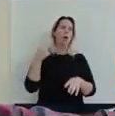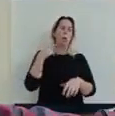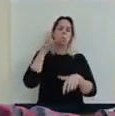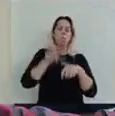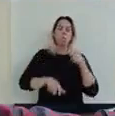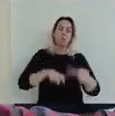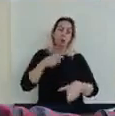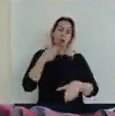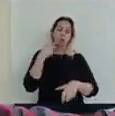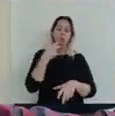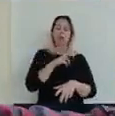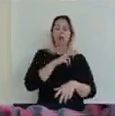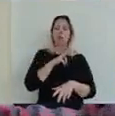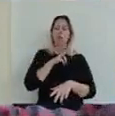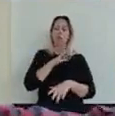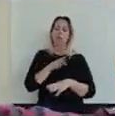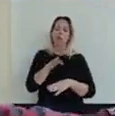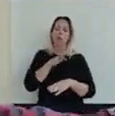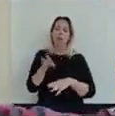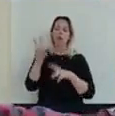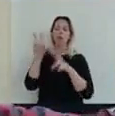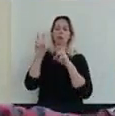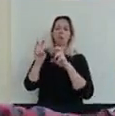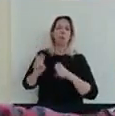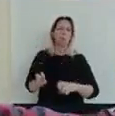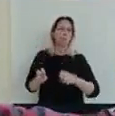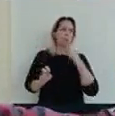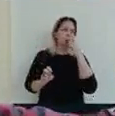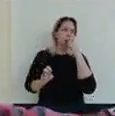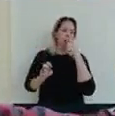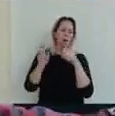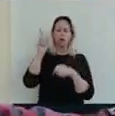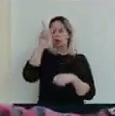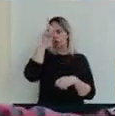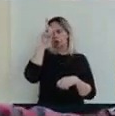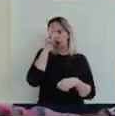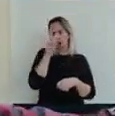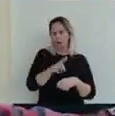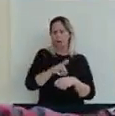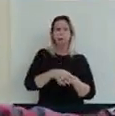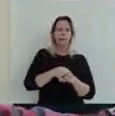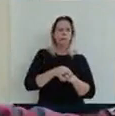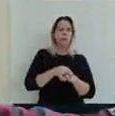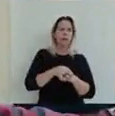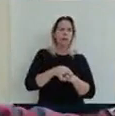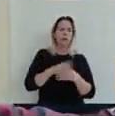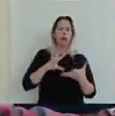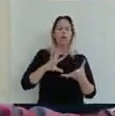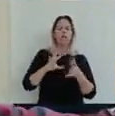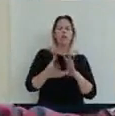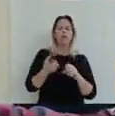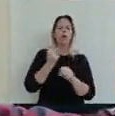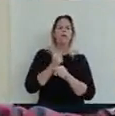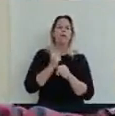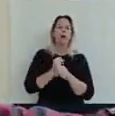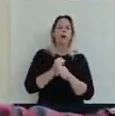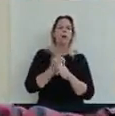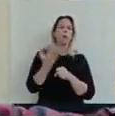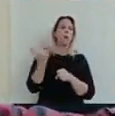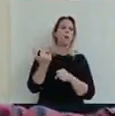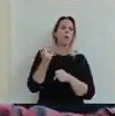si corroborar o controlar un protocolo que claramente sabemos todos, estamos todos en conocimiento, que no pueden